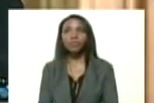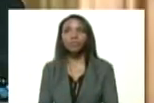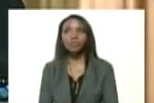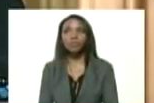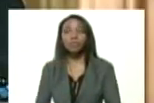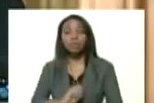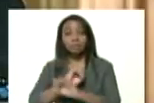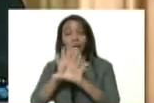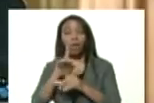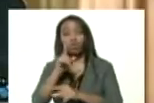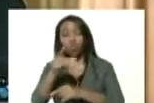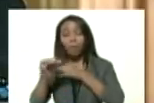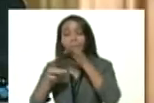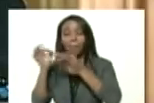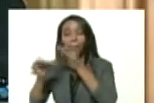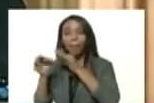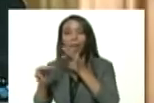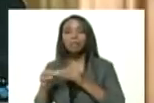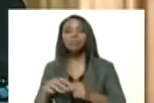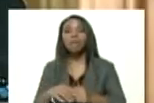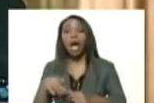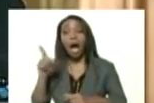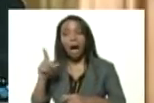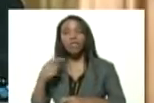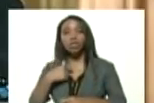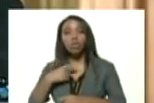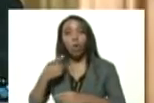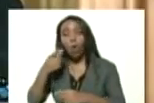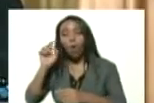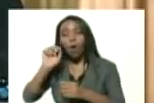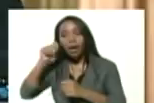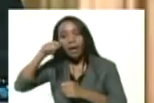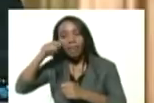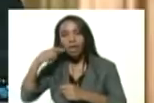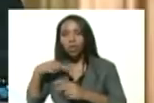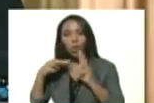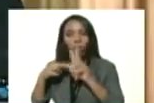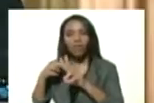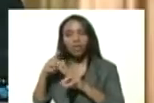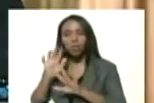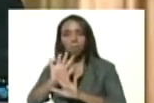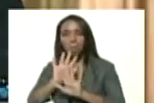claro a tú lo explicas te esa parte la tengo grabada no le visto